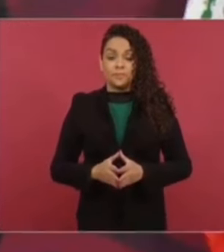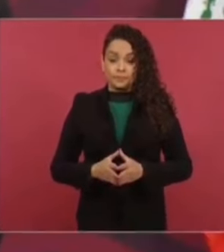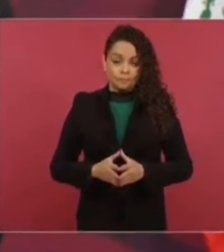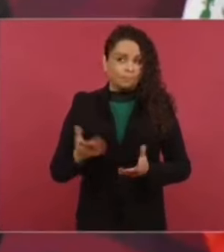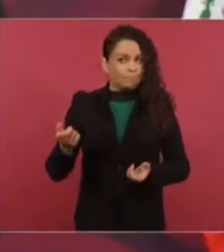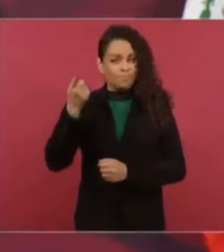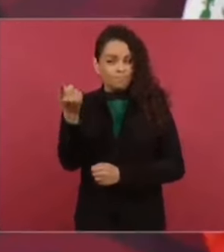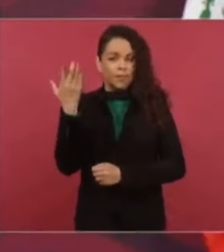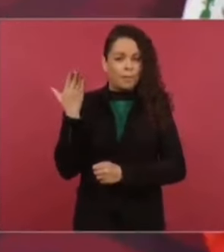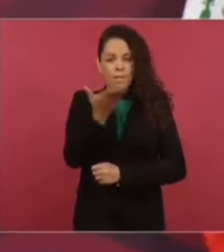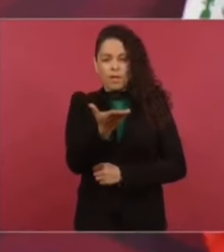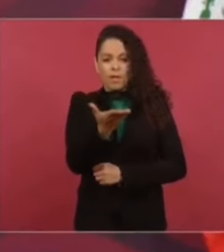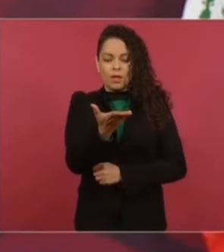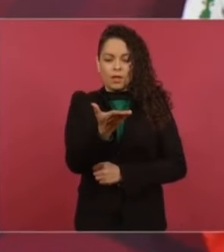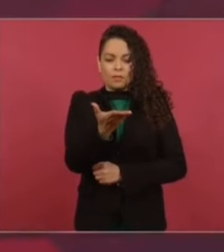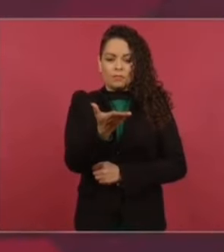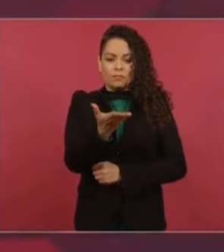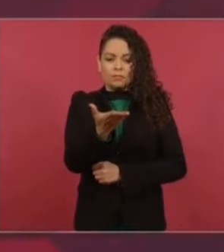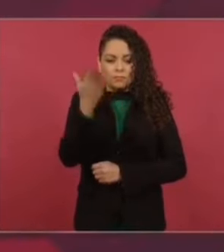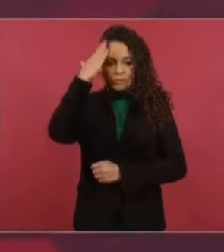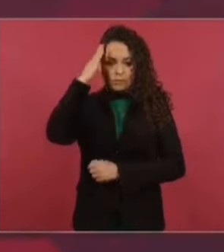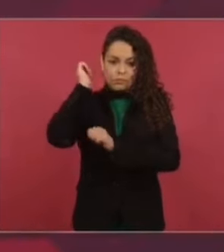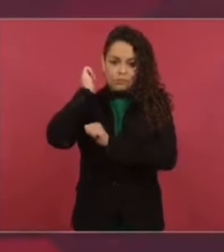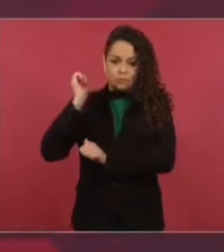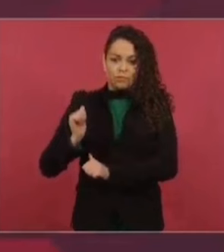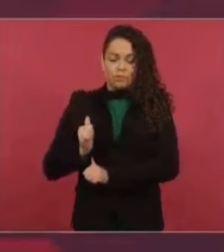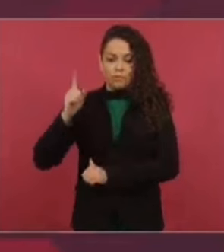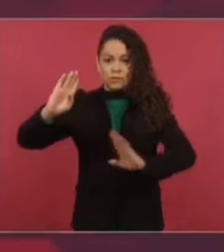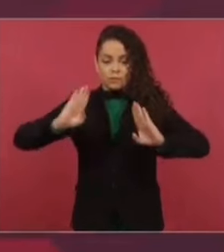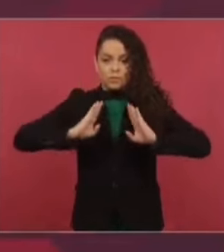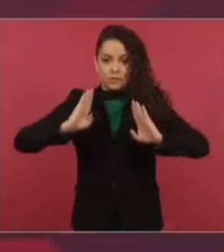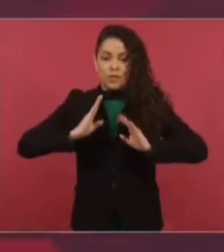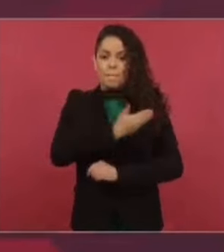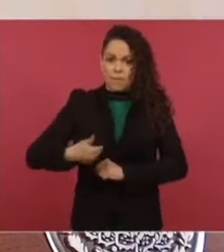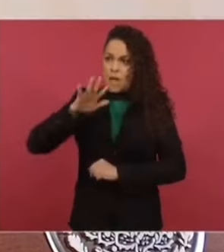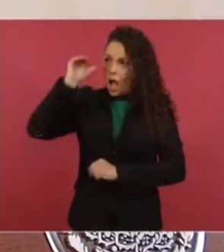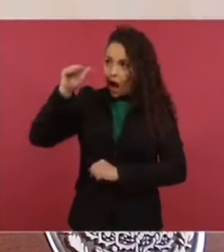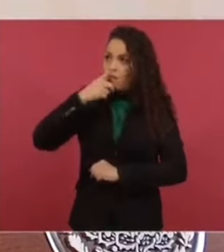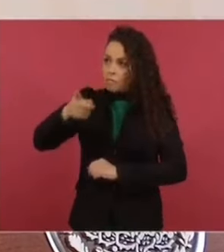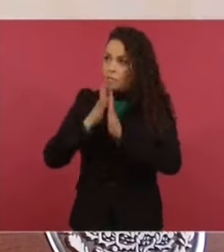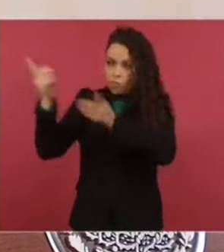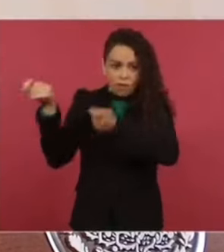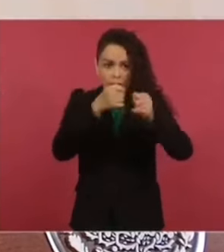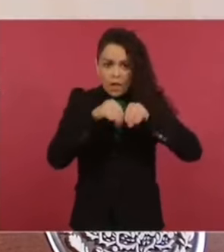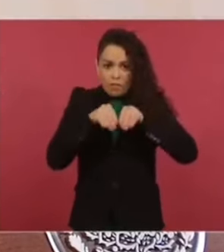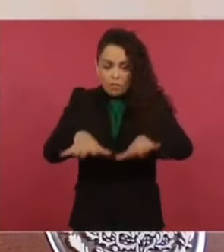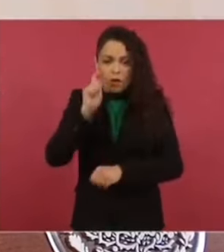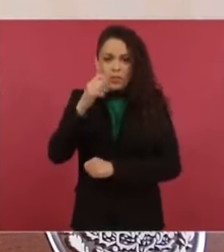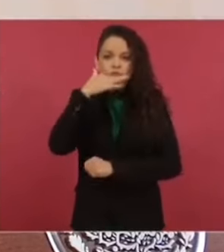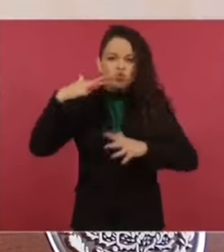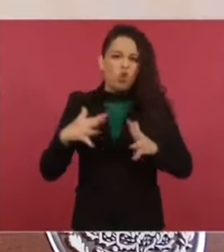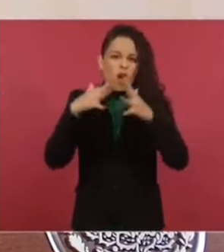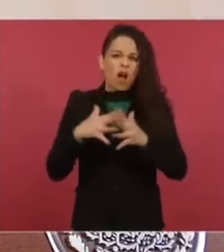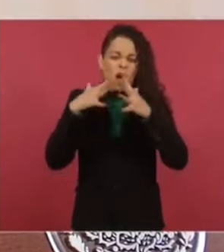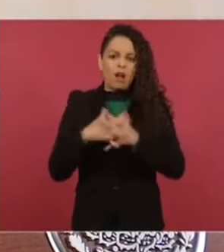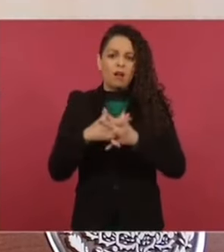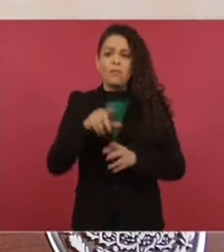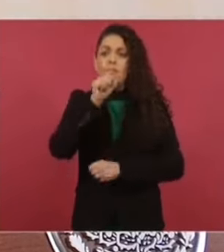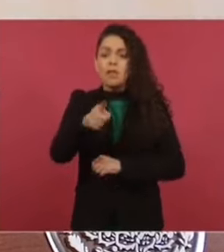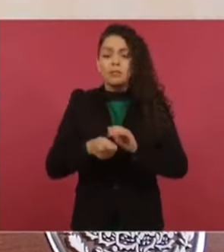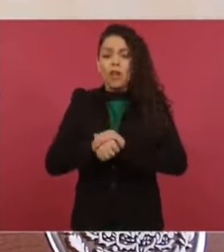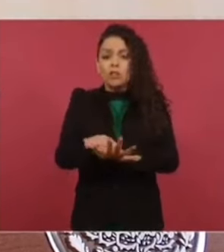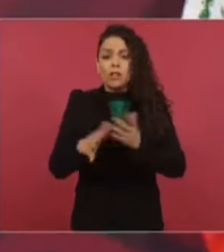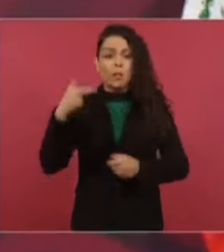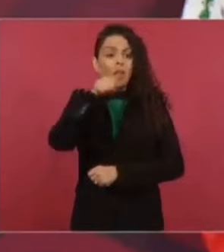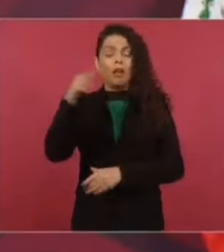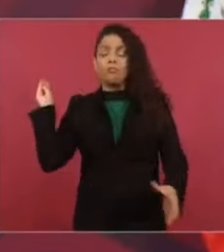mandos de la defensa que entreguen toda la información sobre la guerra sucia, igual que en el caso de Ayotzinapa, no le hacen caso, no le